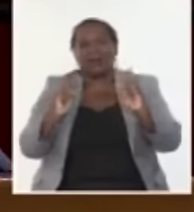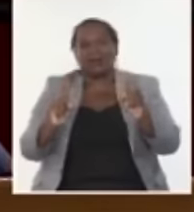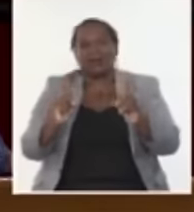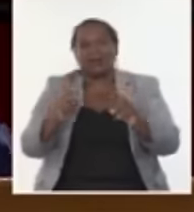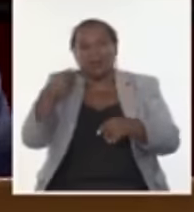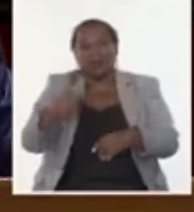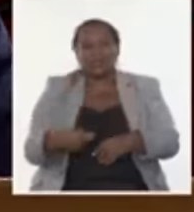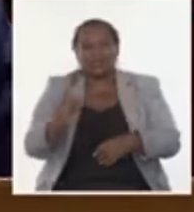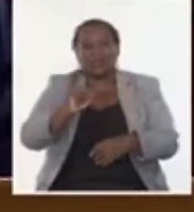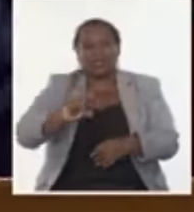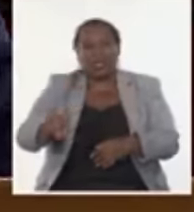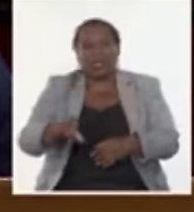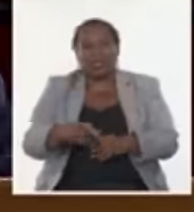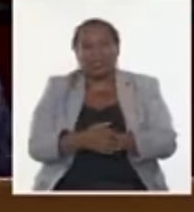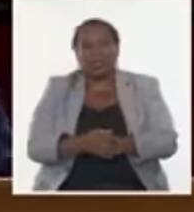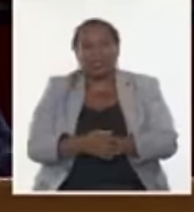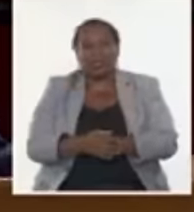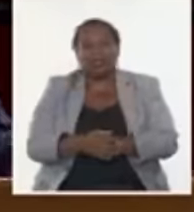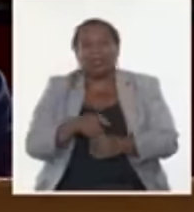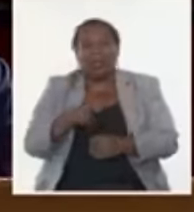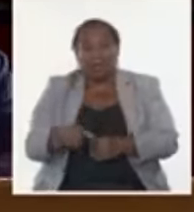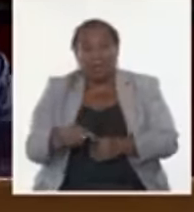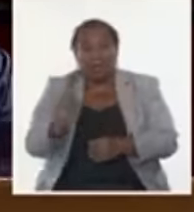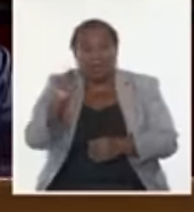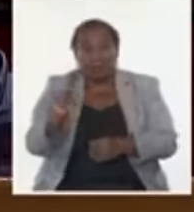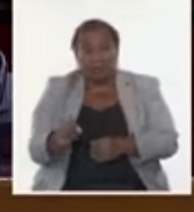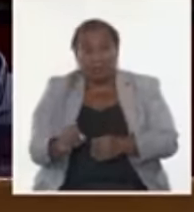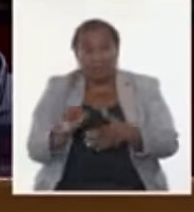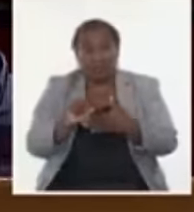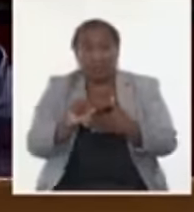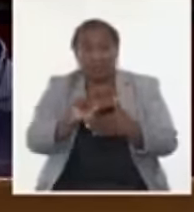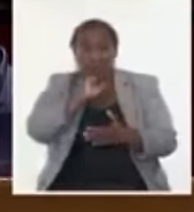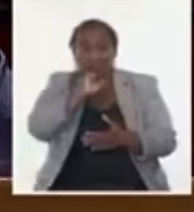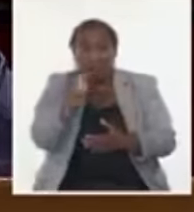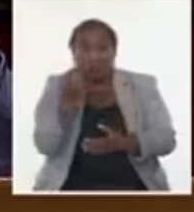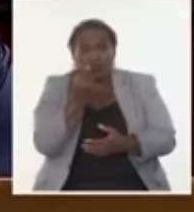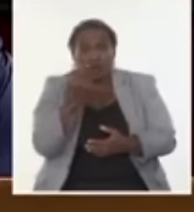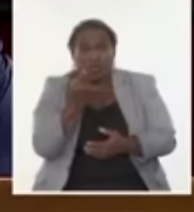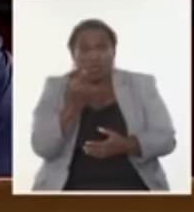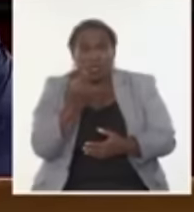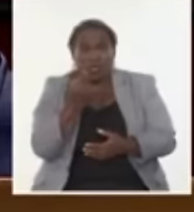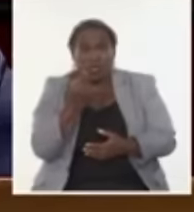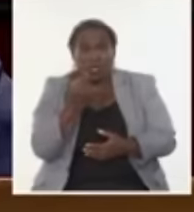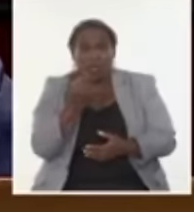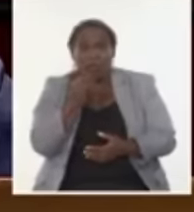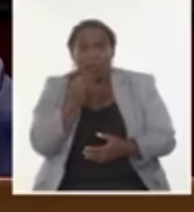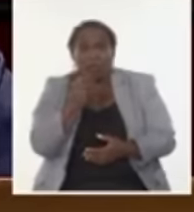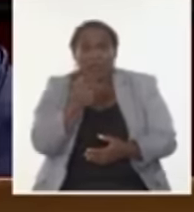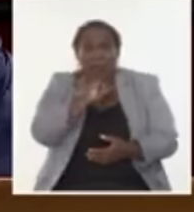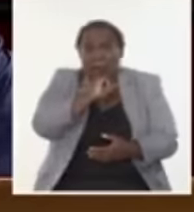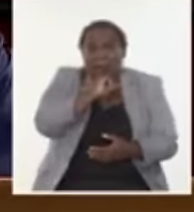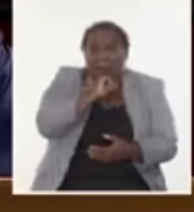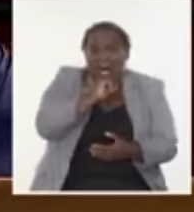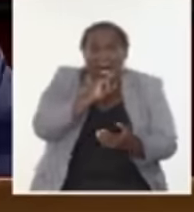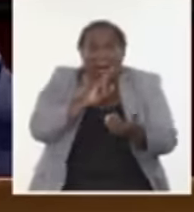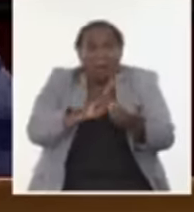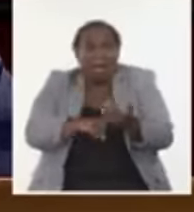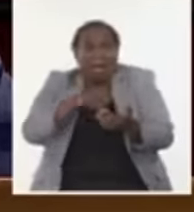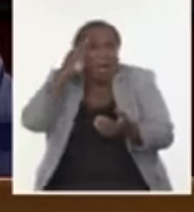definir como sujeto de este servicio no solo a la madre, sino también puede ser padre, abuelo o un